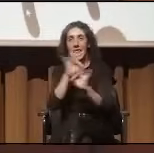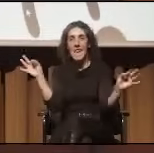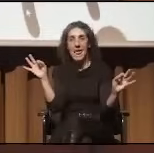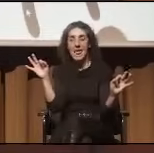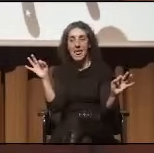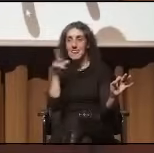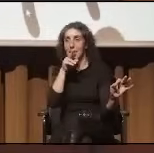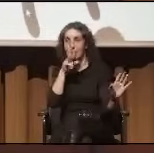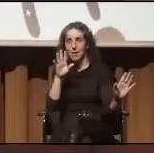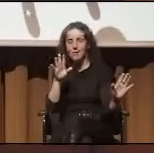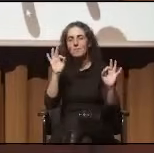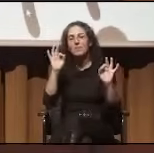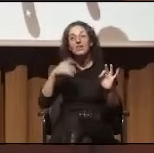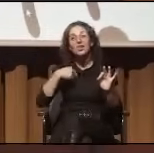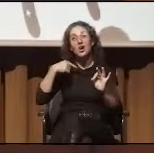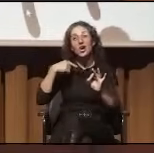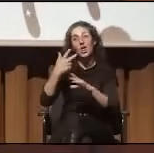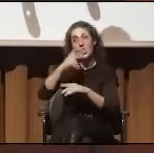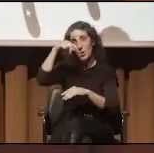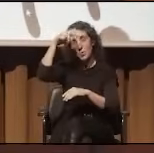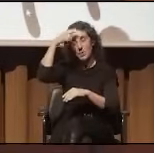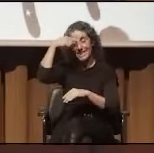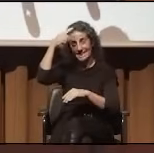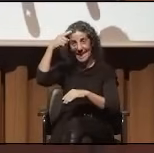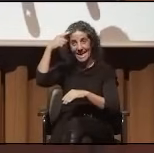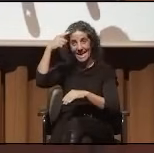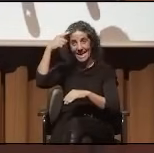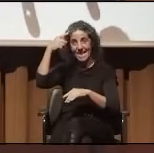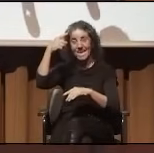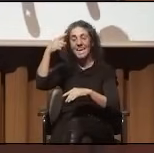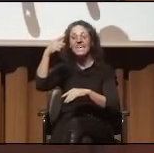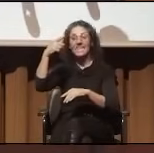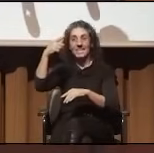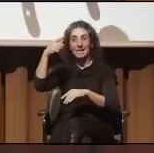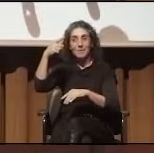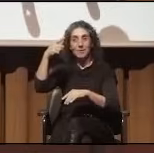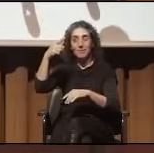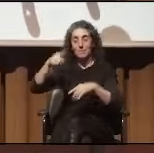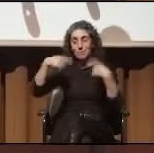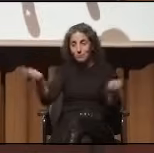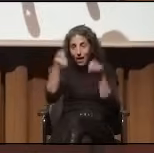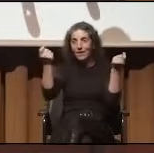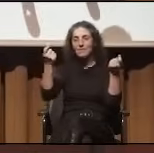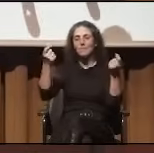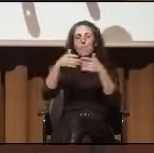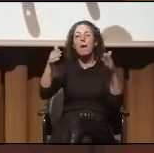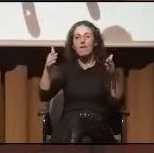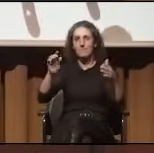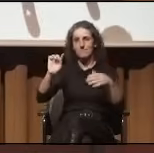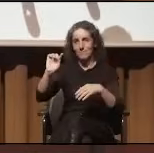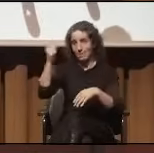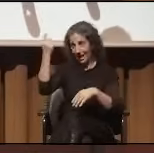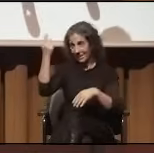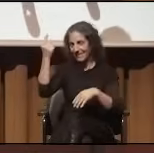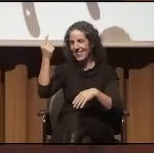silencio sepulcral en la sala diciendo, sí. Dios mío, mi vida, ¿qué ha pasado aquí? Y cogiste el micro y lo